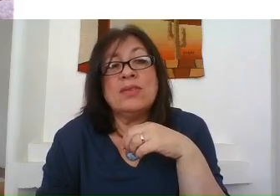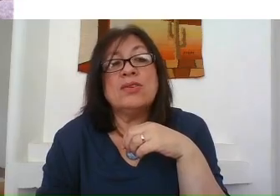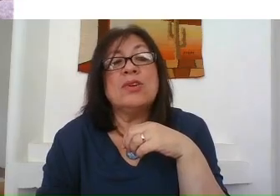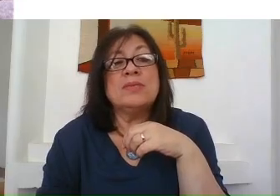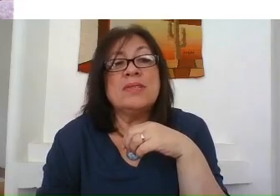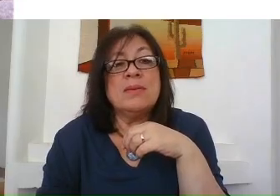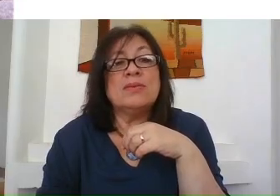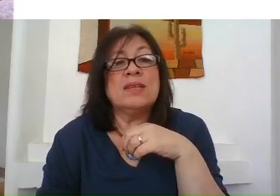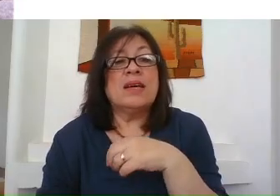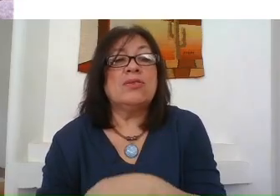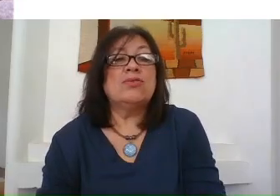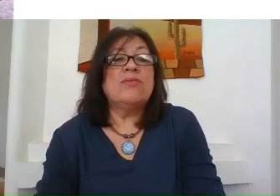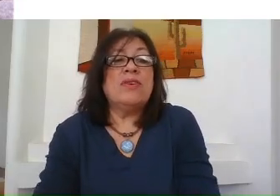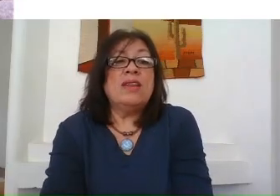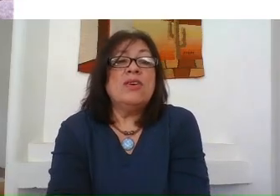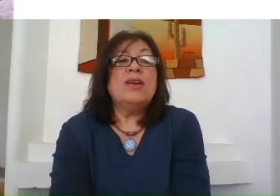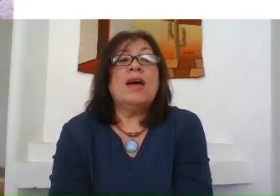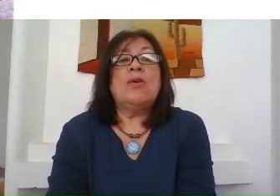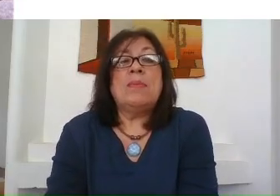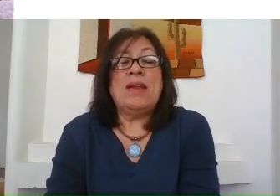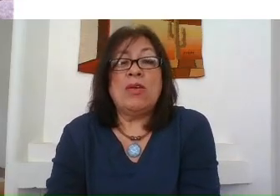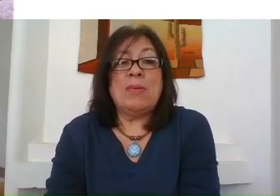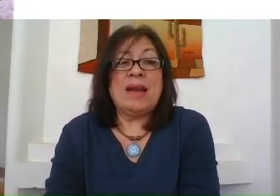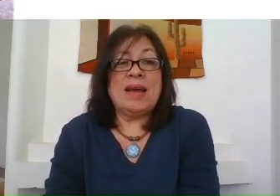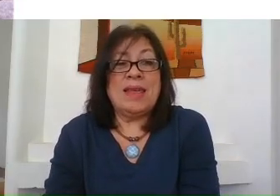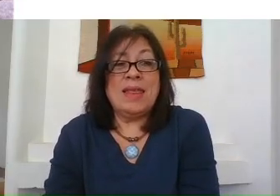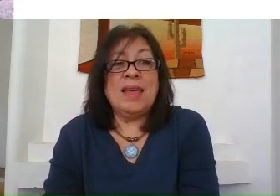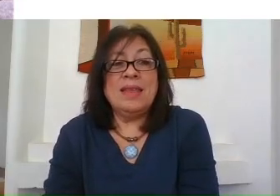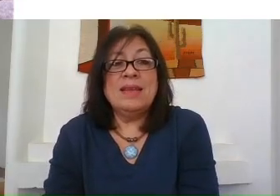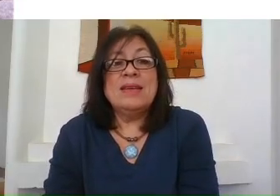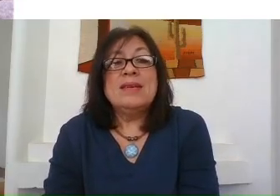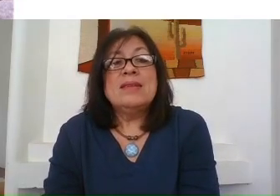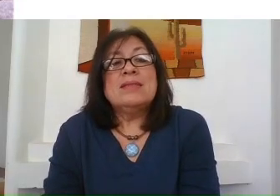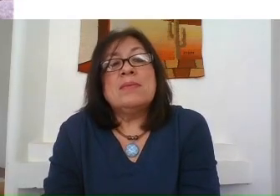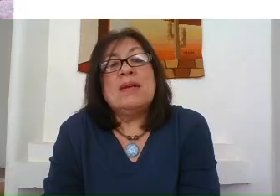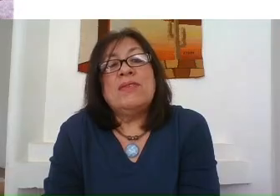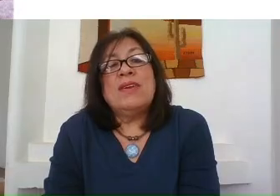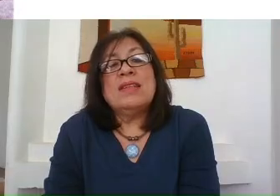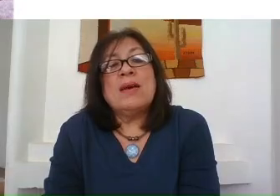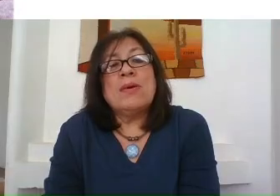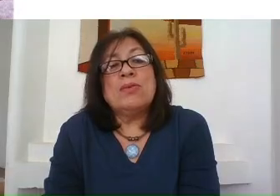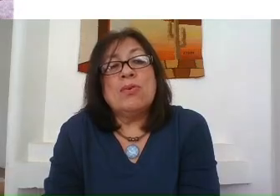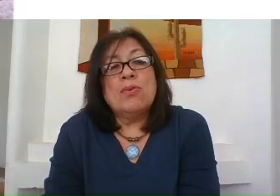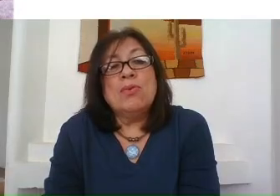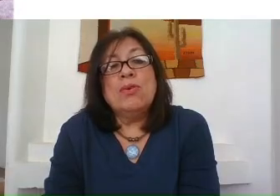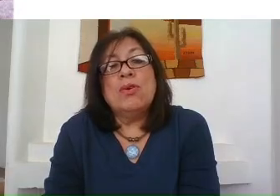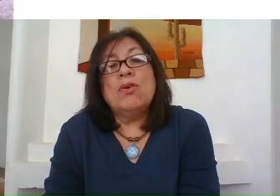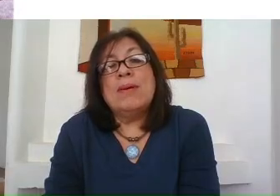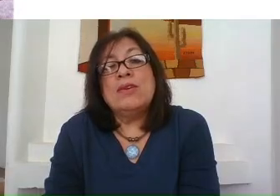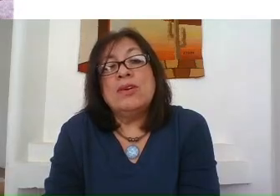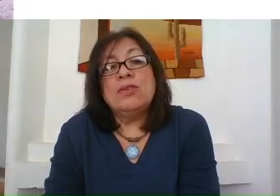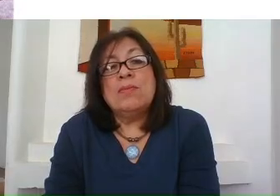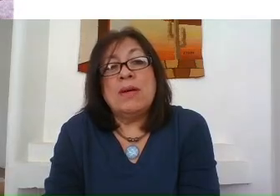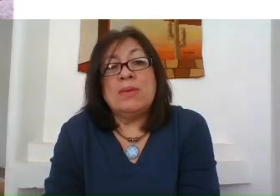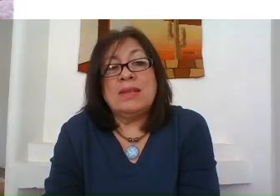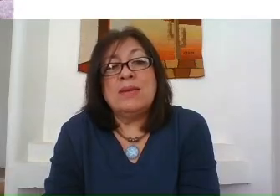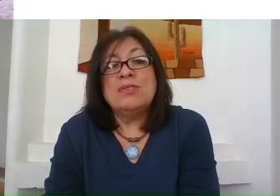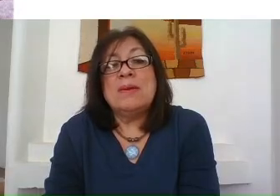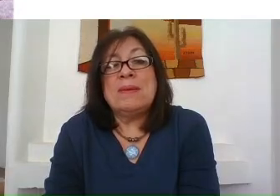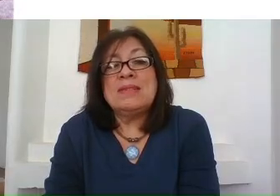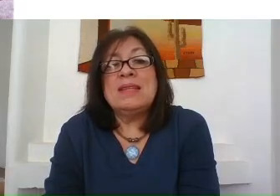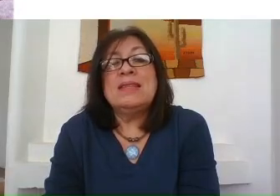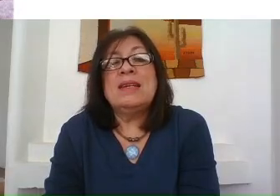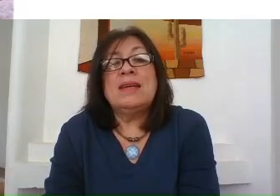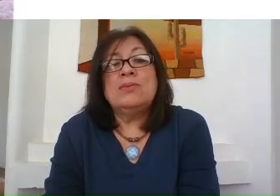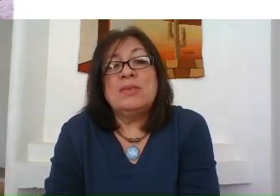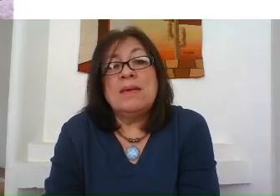es cuando se observa un desarrollo inferior a lo esperado para cada edad. Se manifiesta cuando uno o varios hitos madurativos